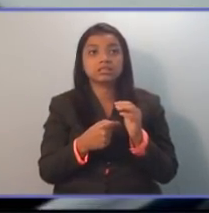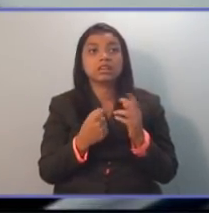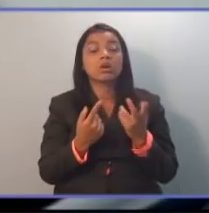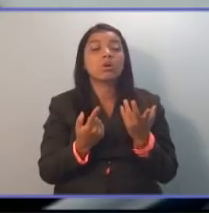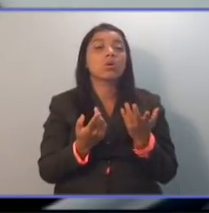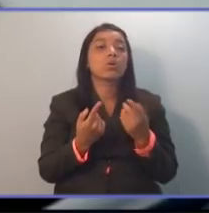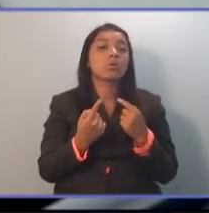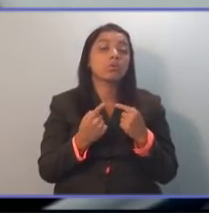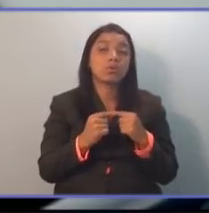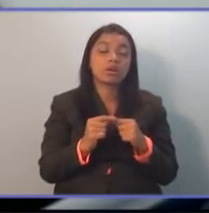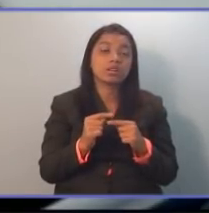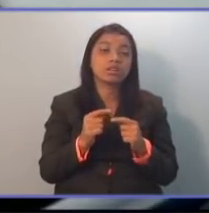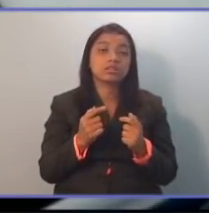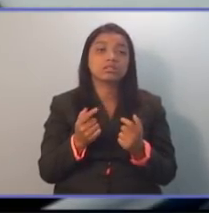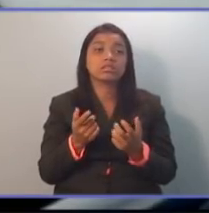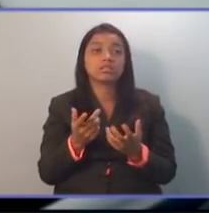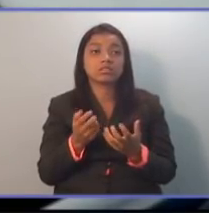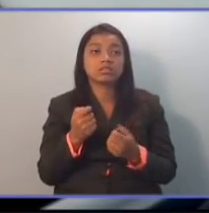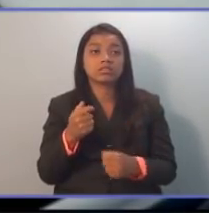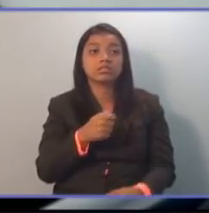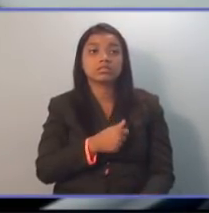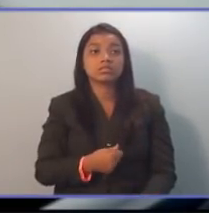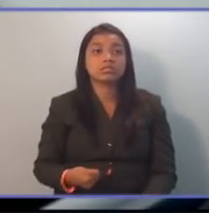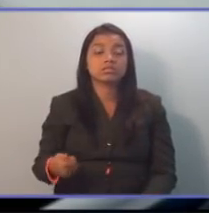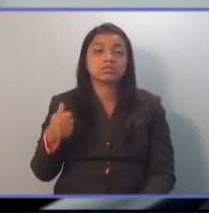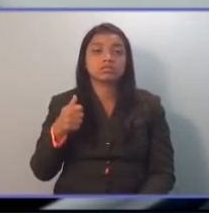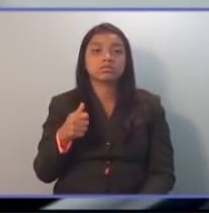se opte para ser magistrado.